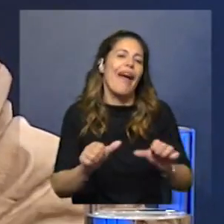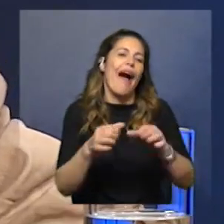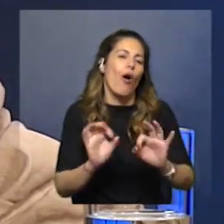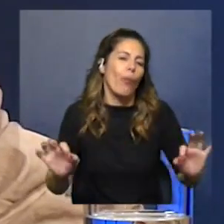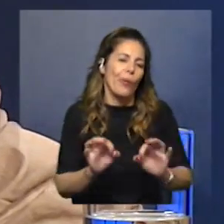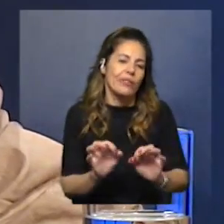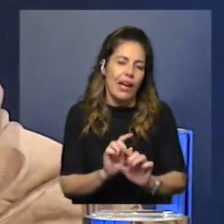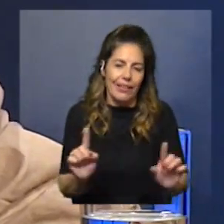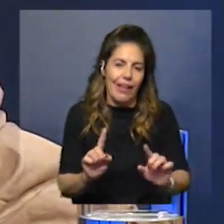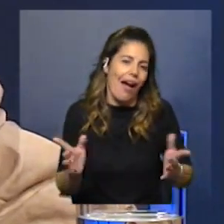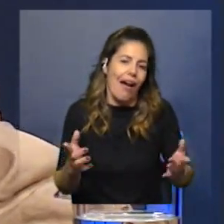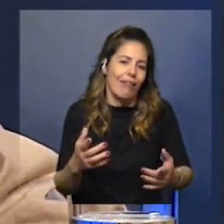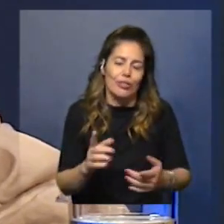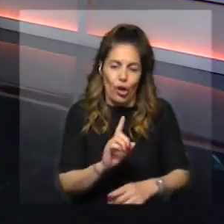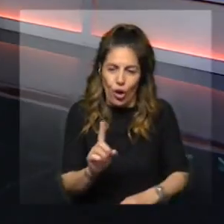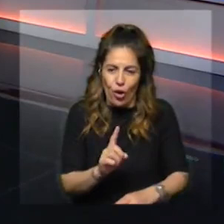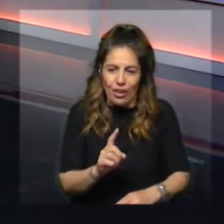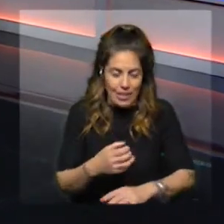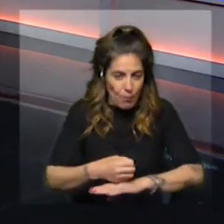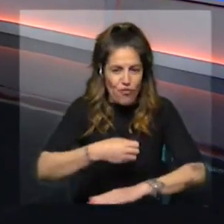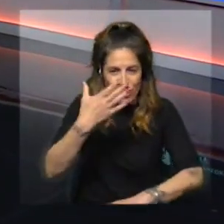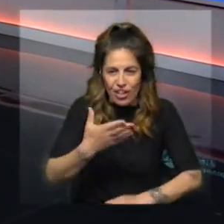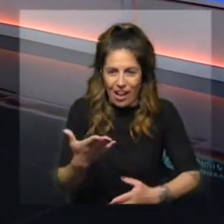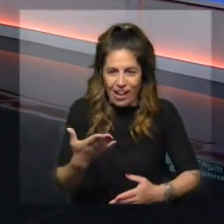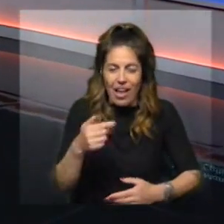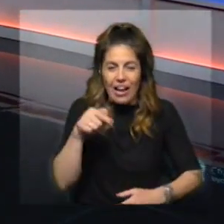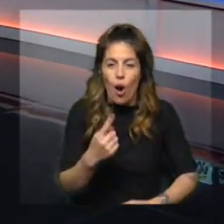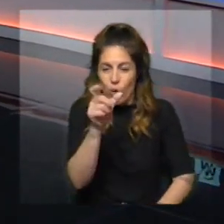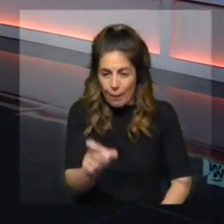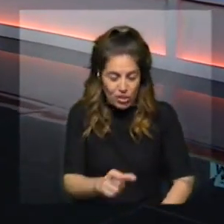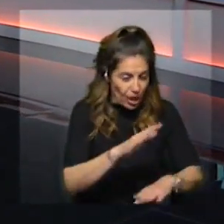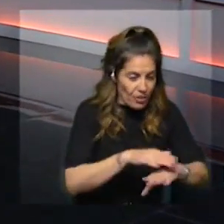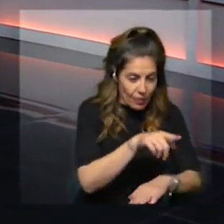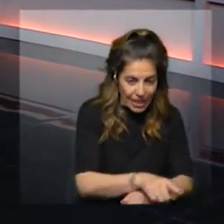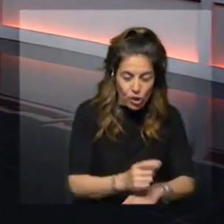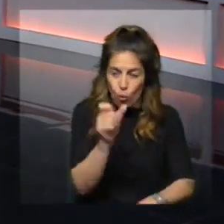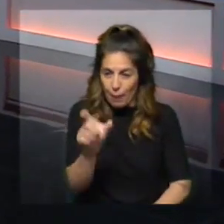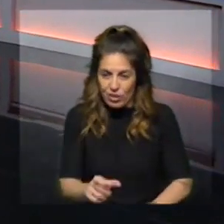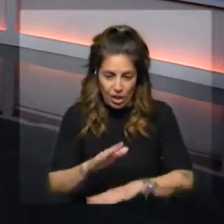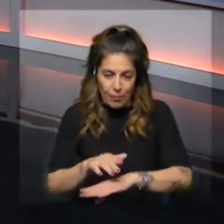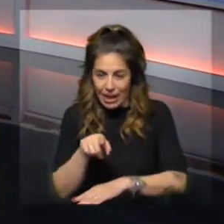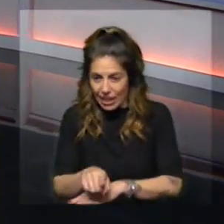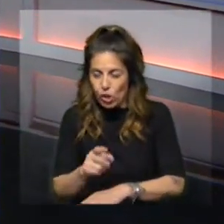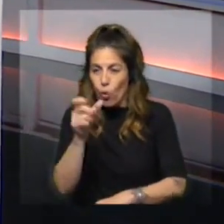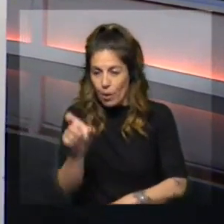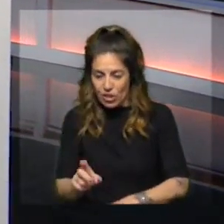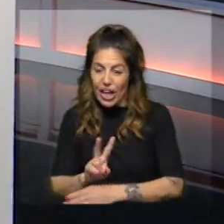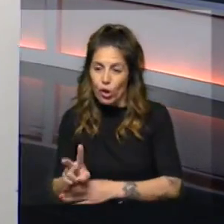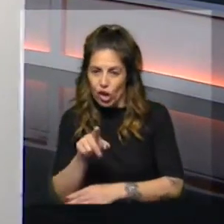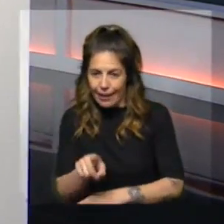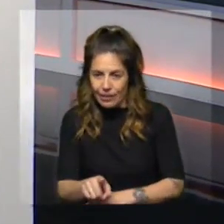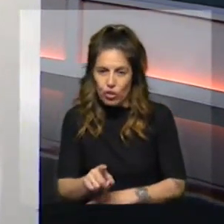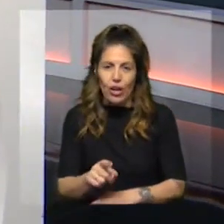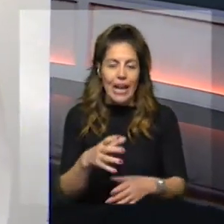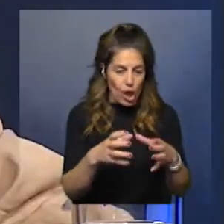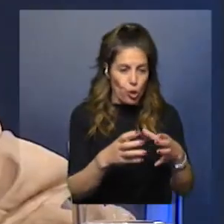está. Y que Dios me lleve a donde... No, tipo, acá hay una persona que se encarga de esto, una persona que se encarga de esto, una persona que controla esto, y en la banda está esta